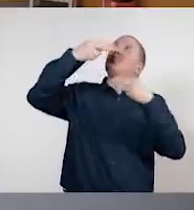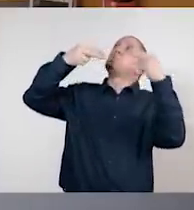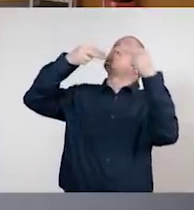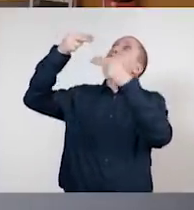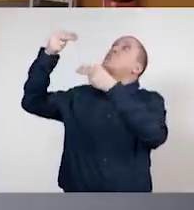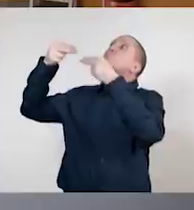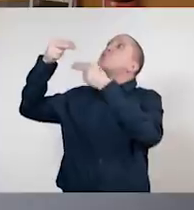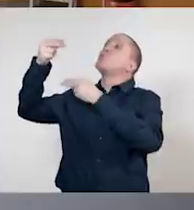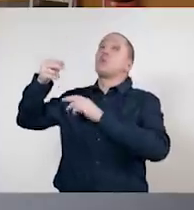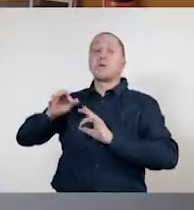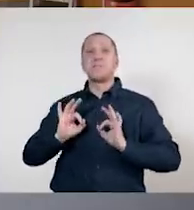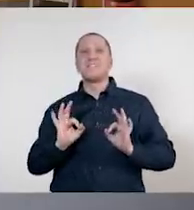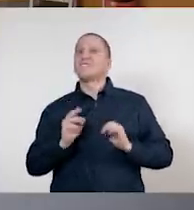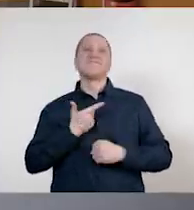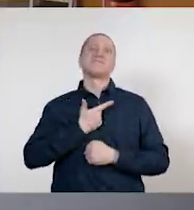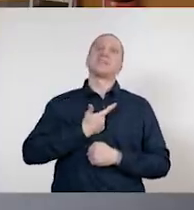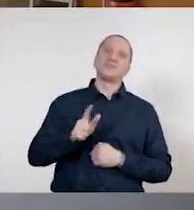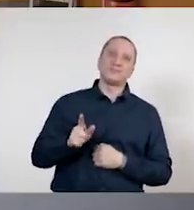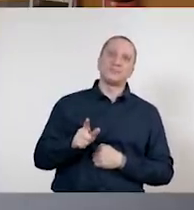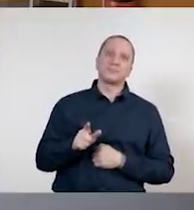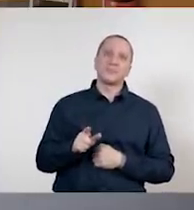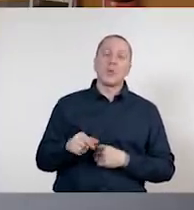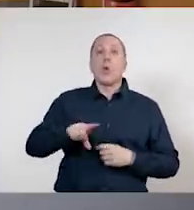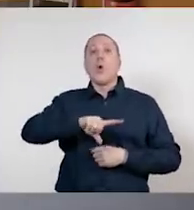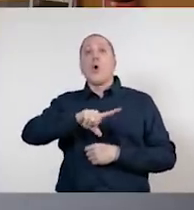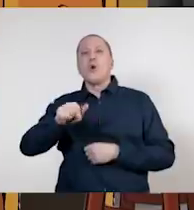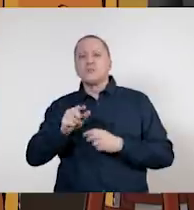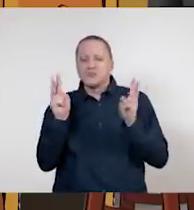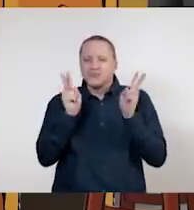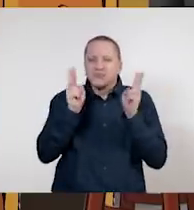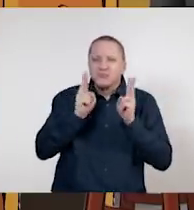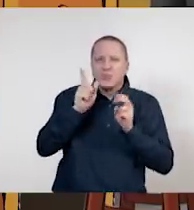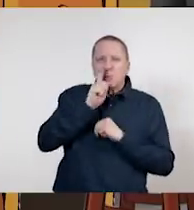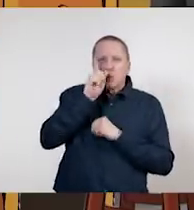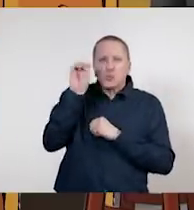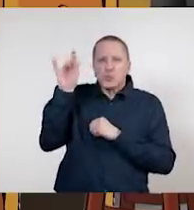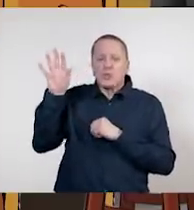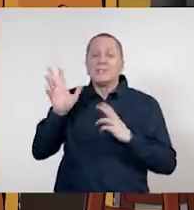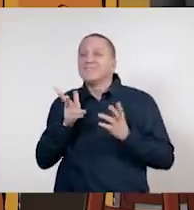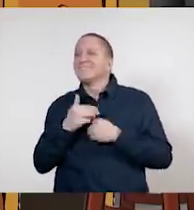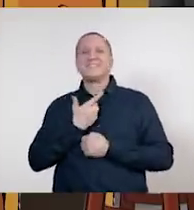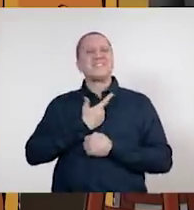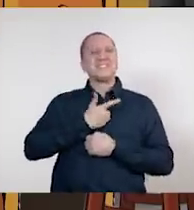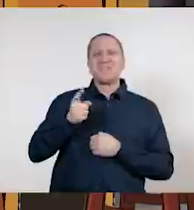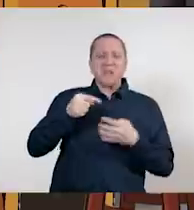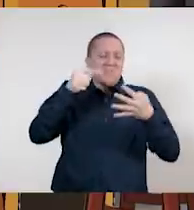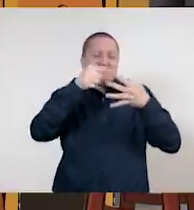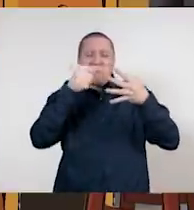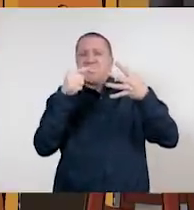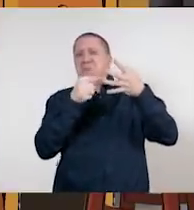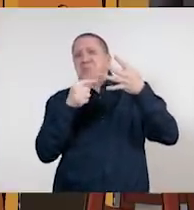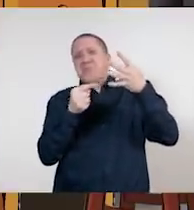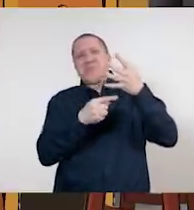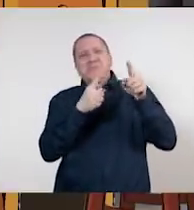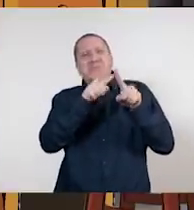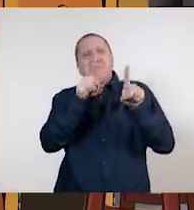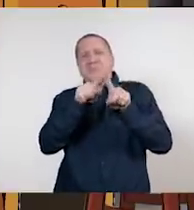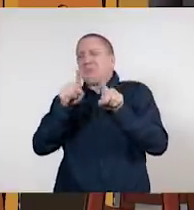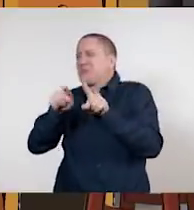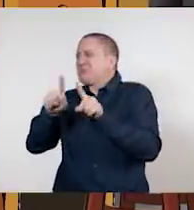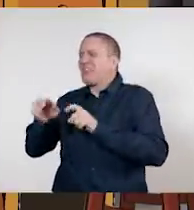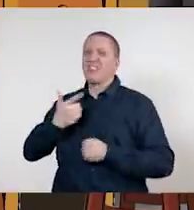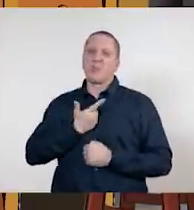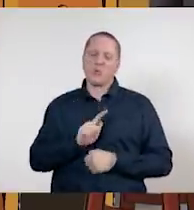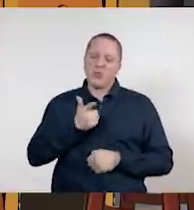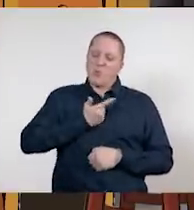donde quieran. Pero no le gustó. Luego soñó que era luciérnaga. No le gustó. Luego soñó que eran muchas cosas, pero